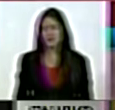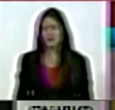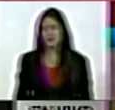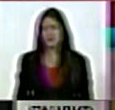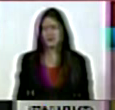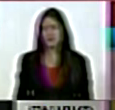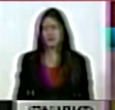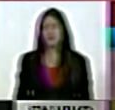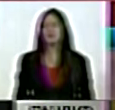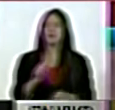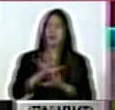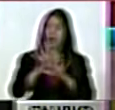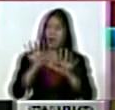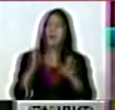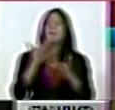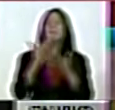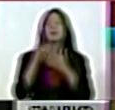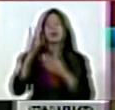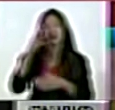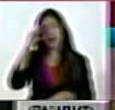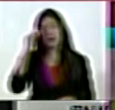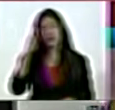Eso sí,